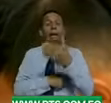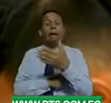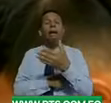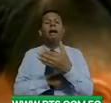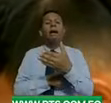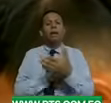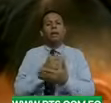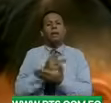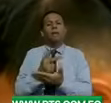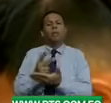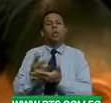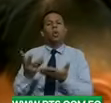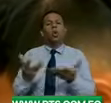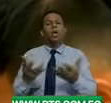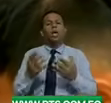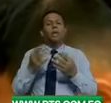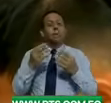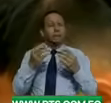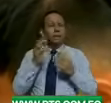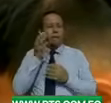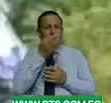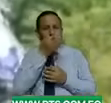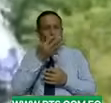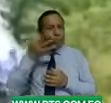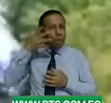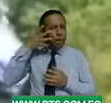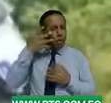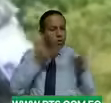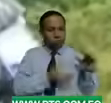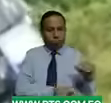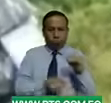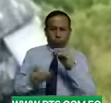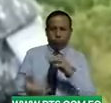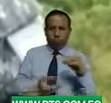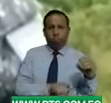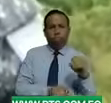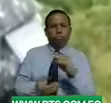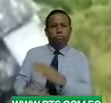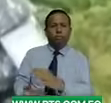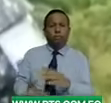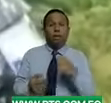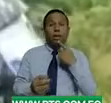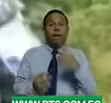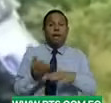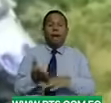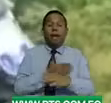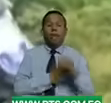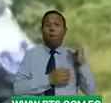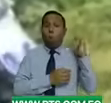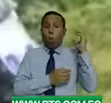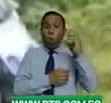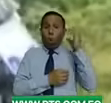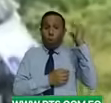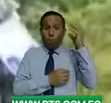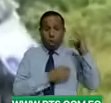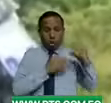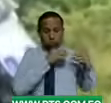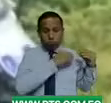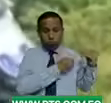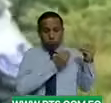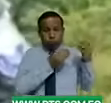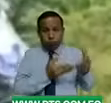terminal de Santo Domingo para la entrega. Este armamento indica que llegó desde Colombia, ingresó al Lago